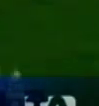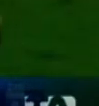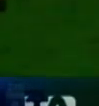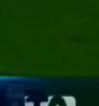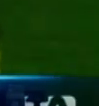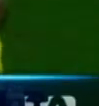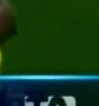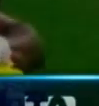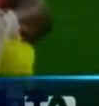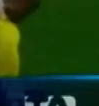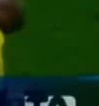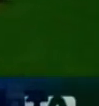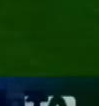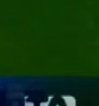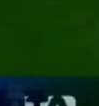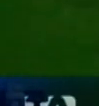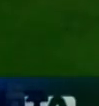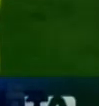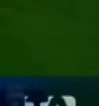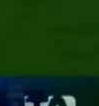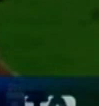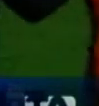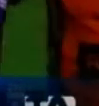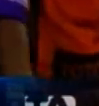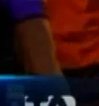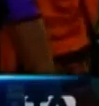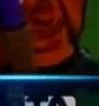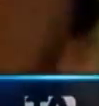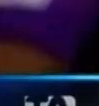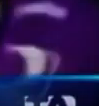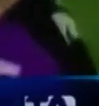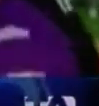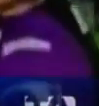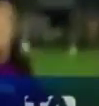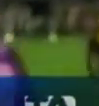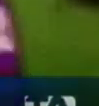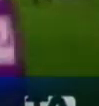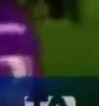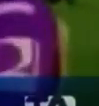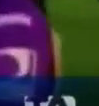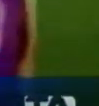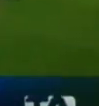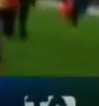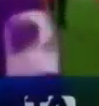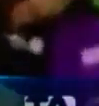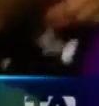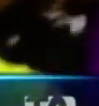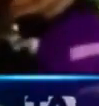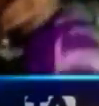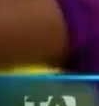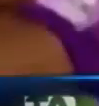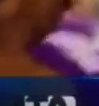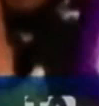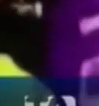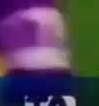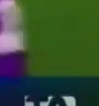de final, Damián Díaz y Máximo Banguera se fundieron en un emocionante abrazo en el centro del campo. Los amarillos festejaron el pase a la siguiente